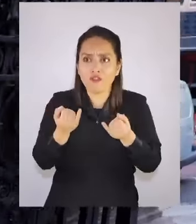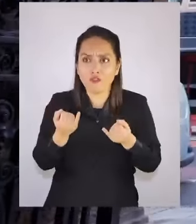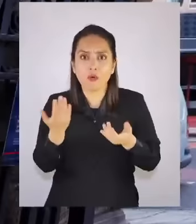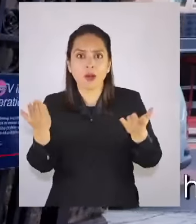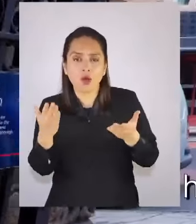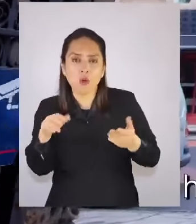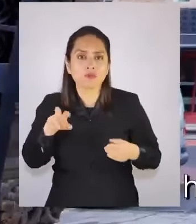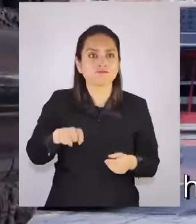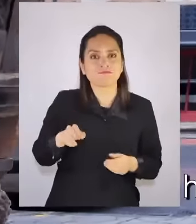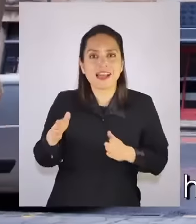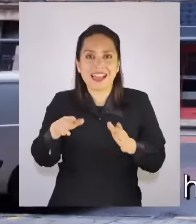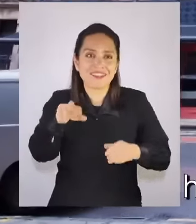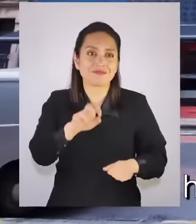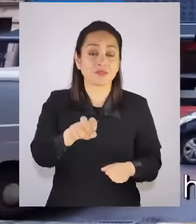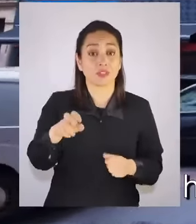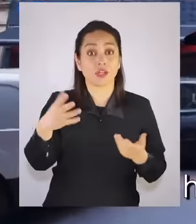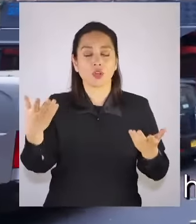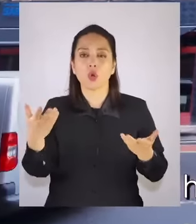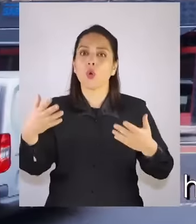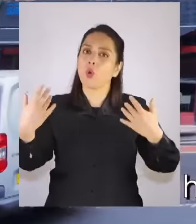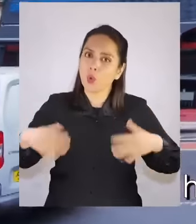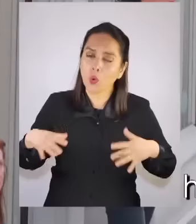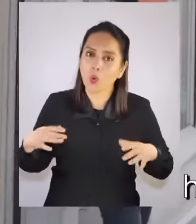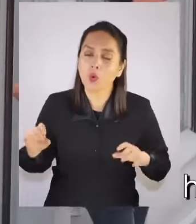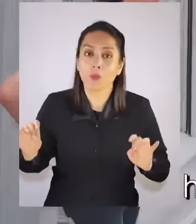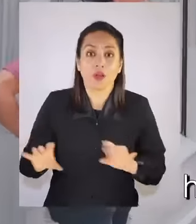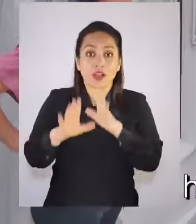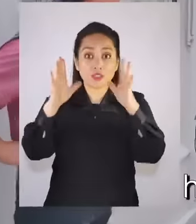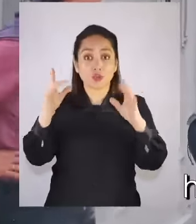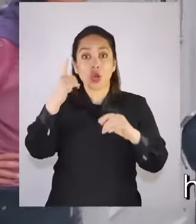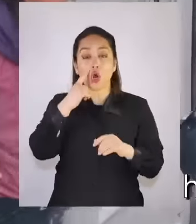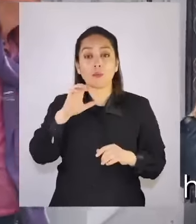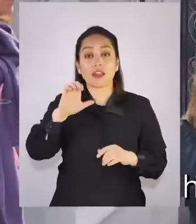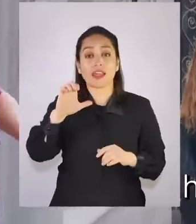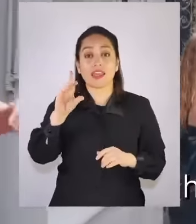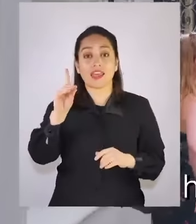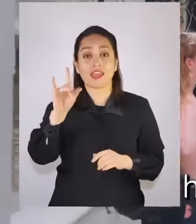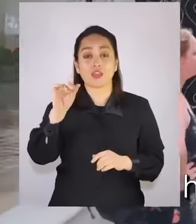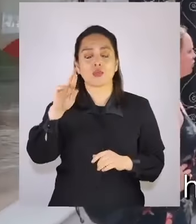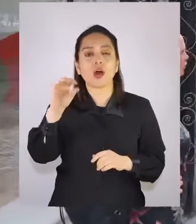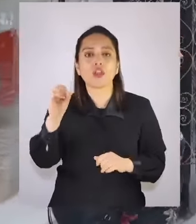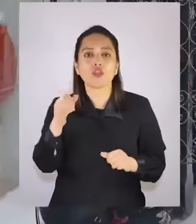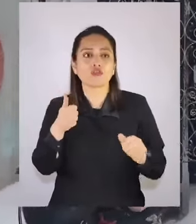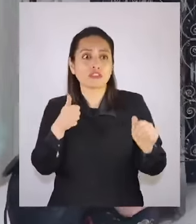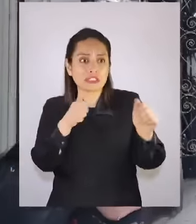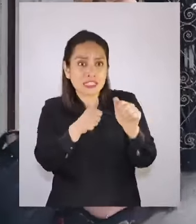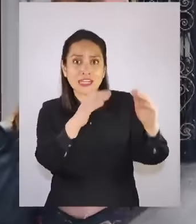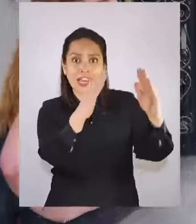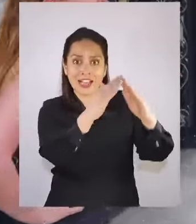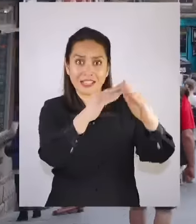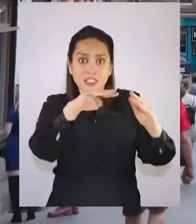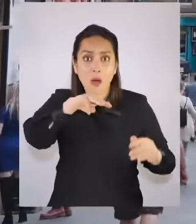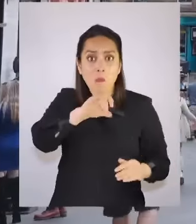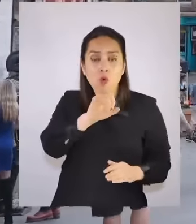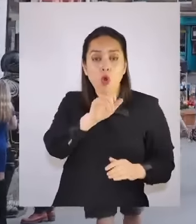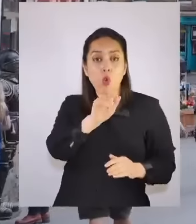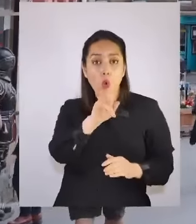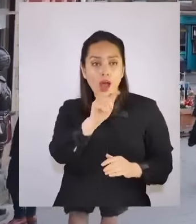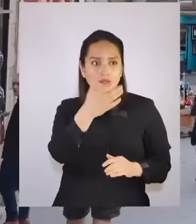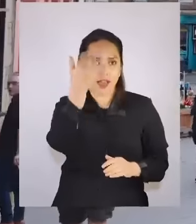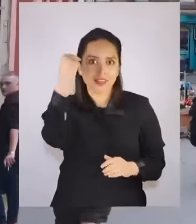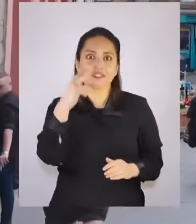calles. En otra coincidencia más de nuestra historia, Eduardo Ibar vivió a pocas cuadras de la casa donde alguna vez